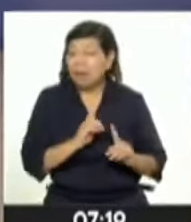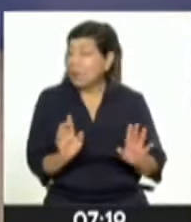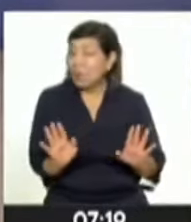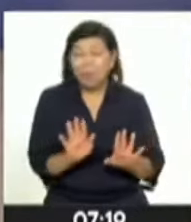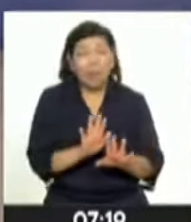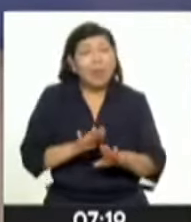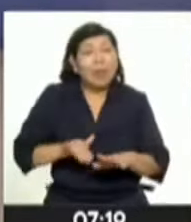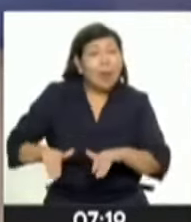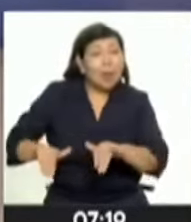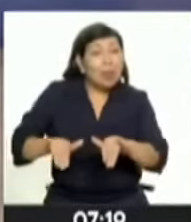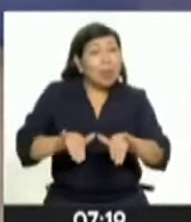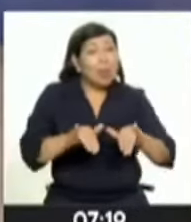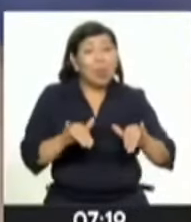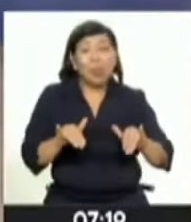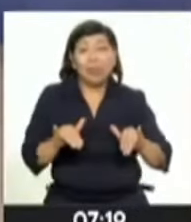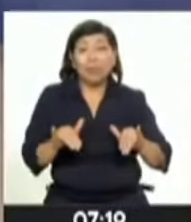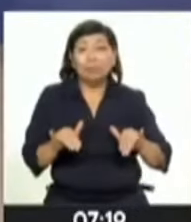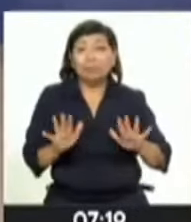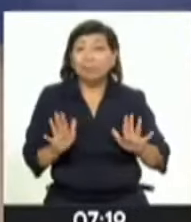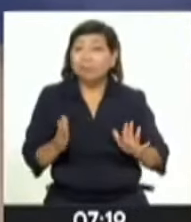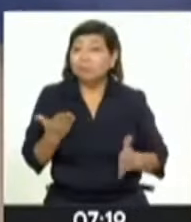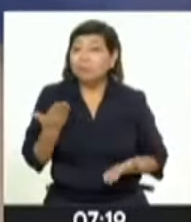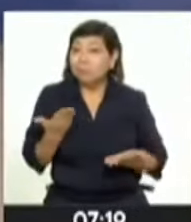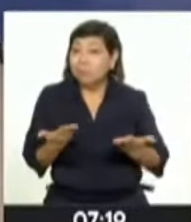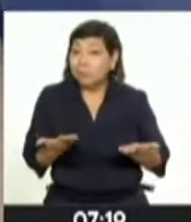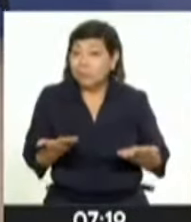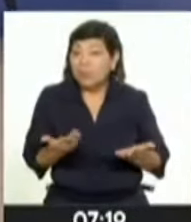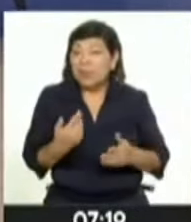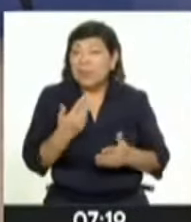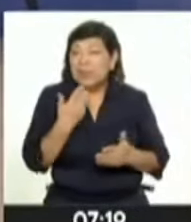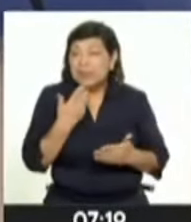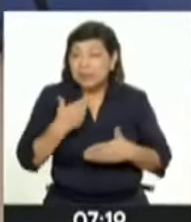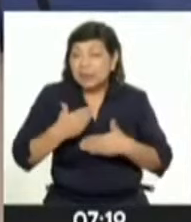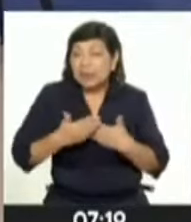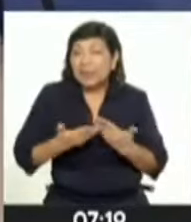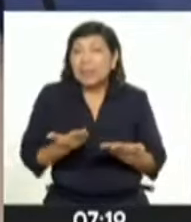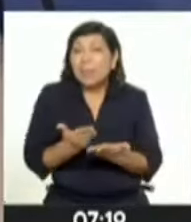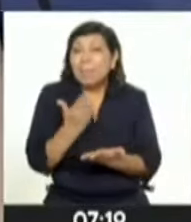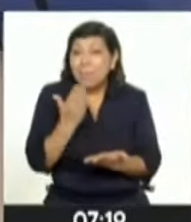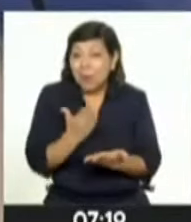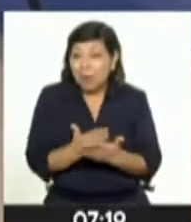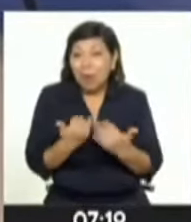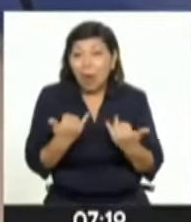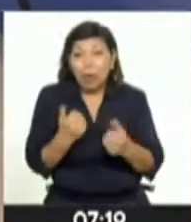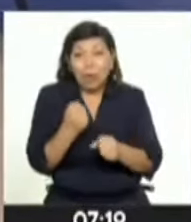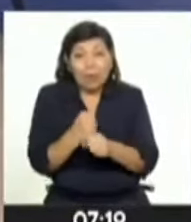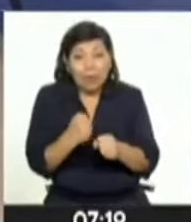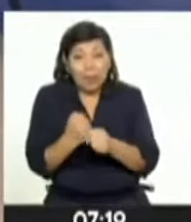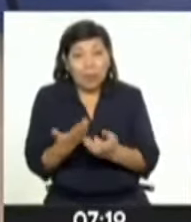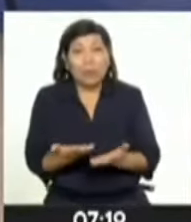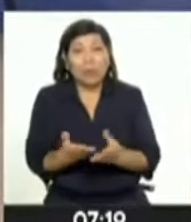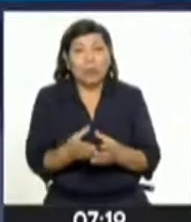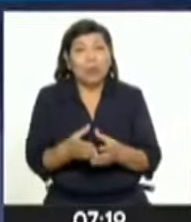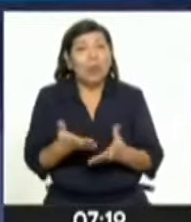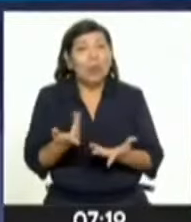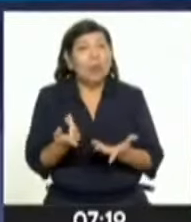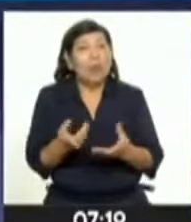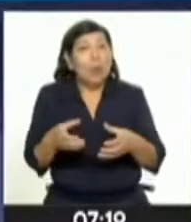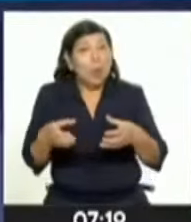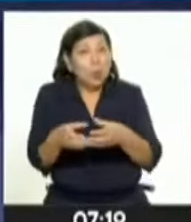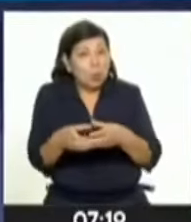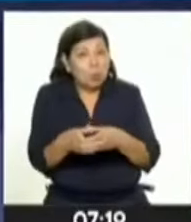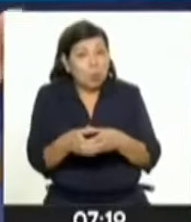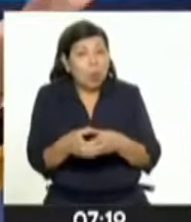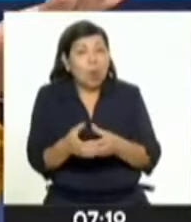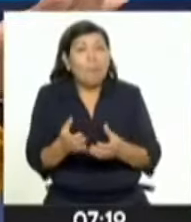agredir. Hay un entorno y hay una situación y hay una causa que genera esto. Eso lo estamos trabajando con salud mental. Ahora, tenemos